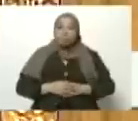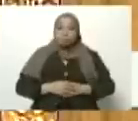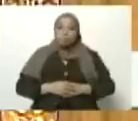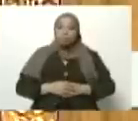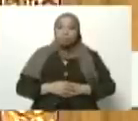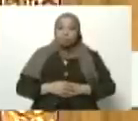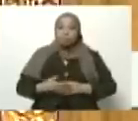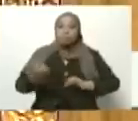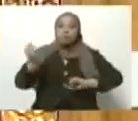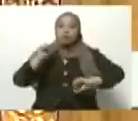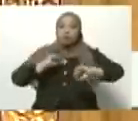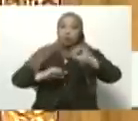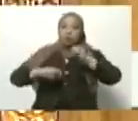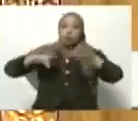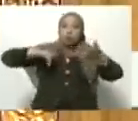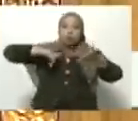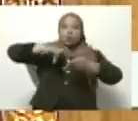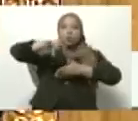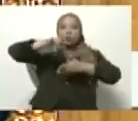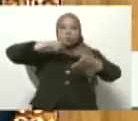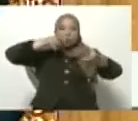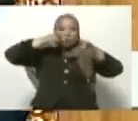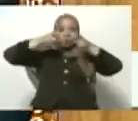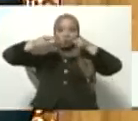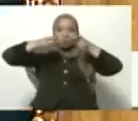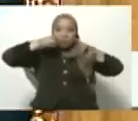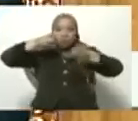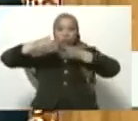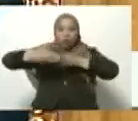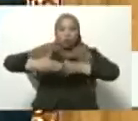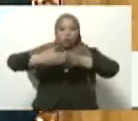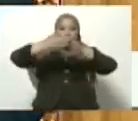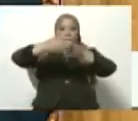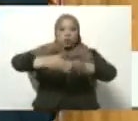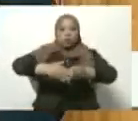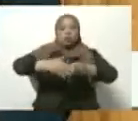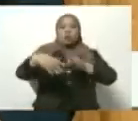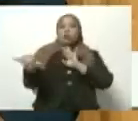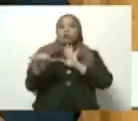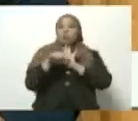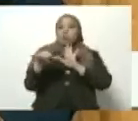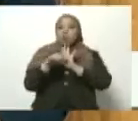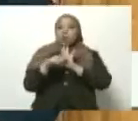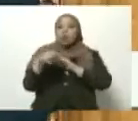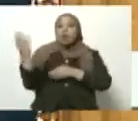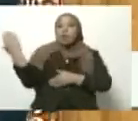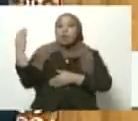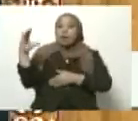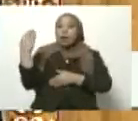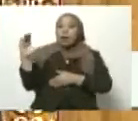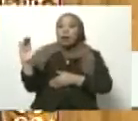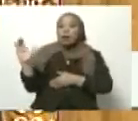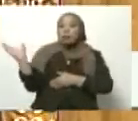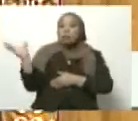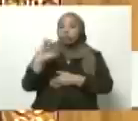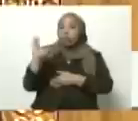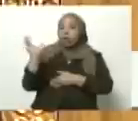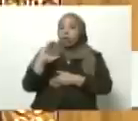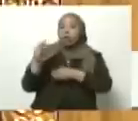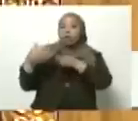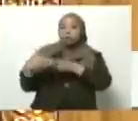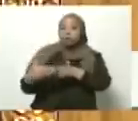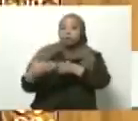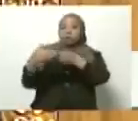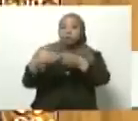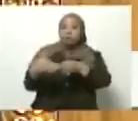en las fronteras con aviones, espías, barcos, con misiles que se acercan a pocos kilómetros de la costa de Caracas. Operaciones conjuntas con